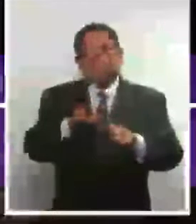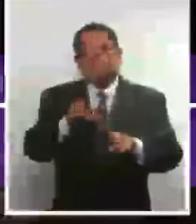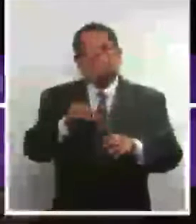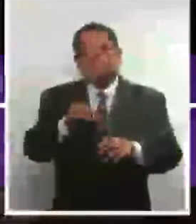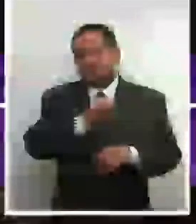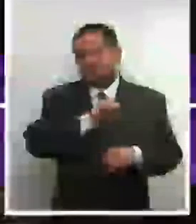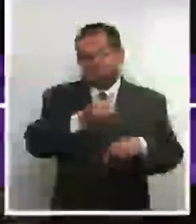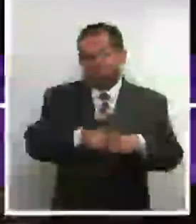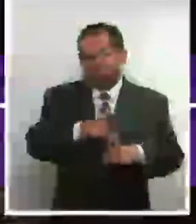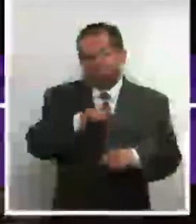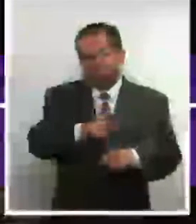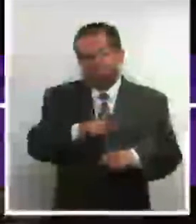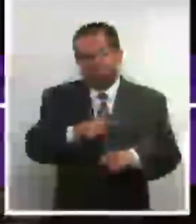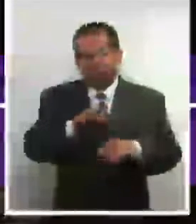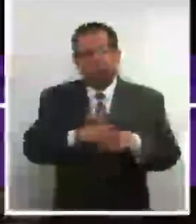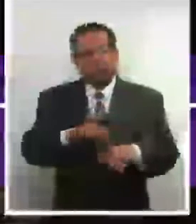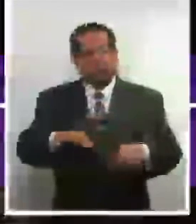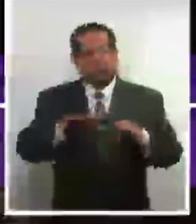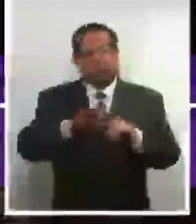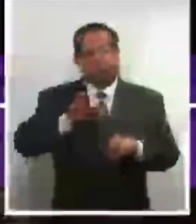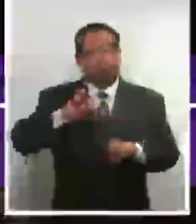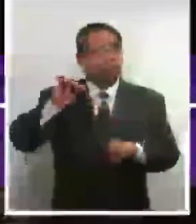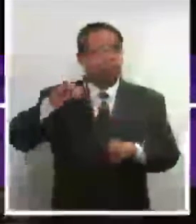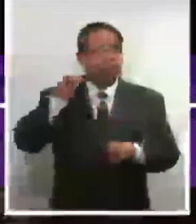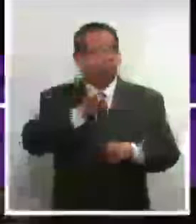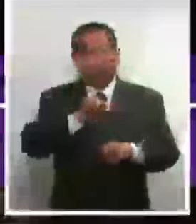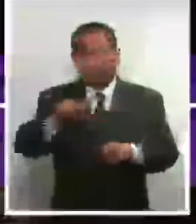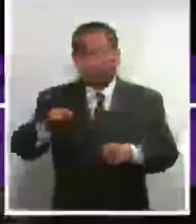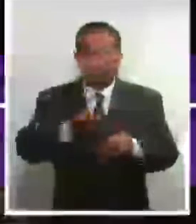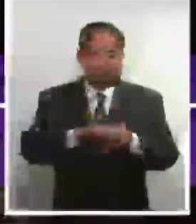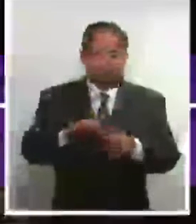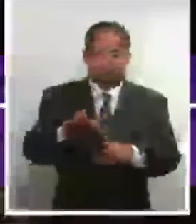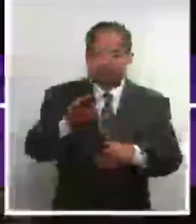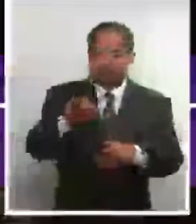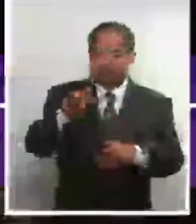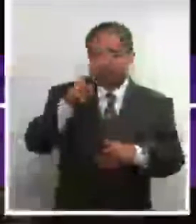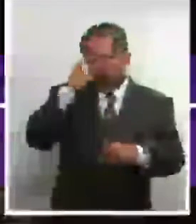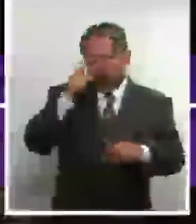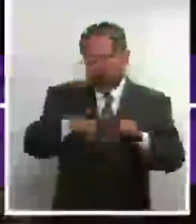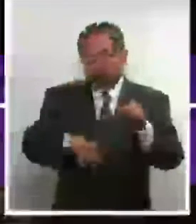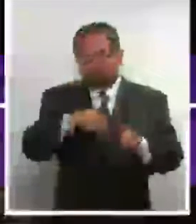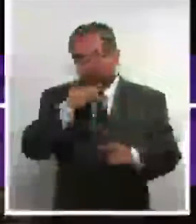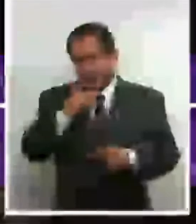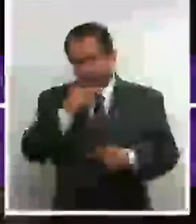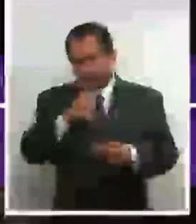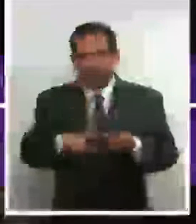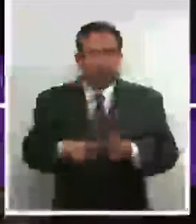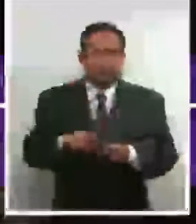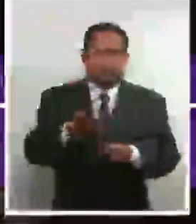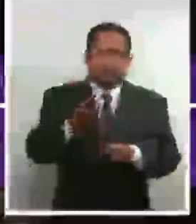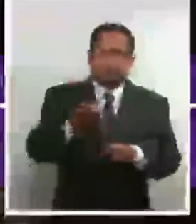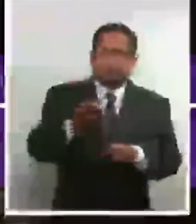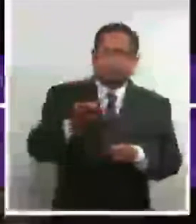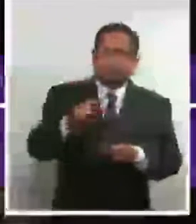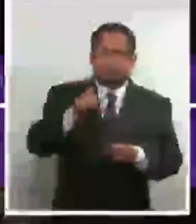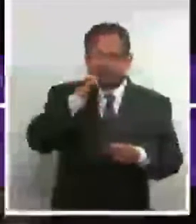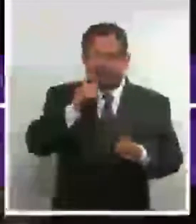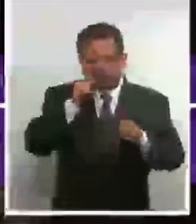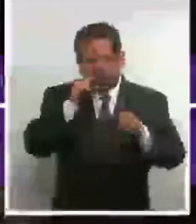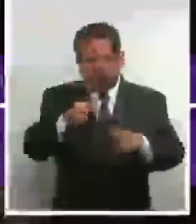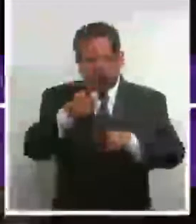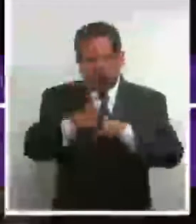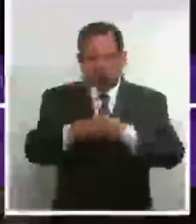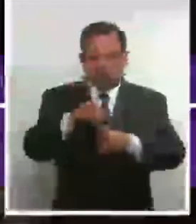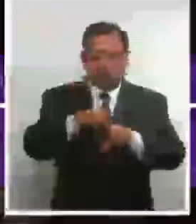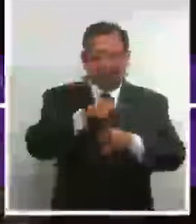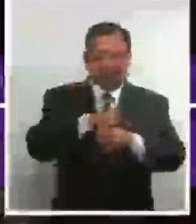fiscales especializados más importantes, como el fiscal anticorrupción o el fiscal para la atención de